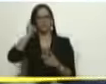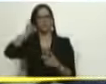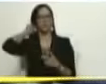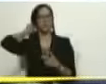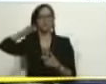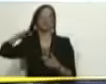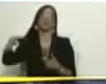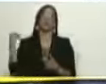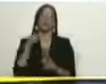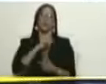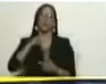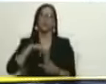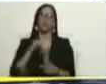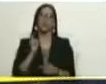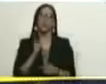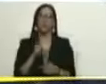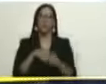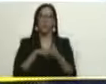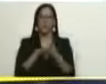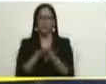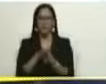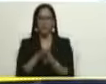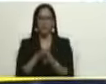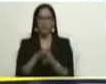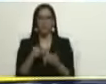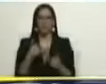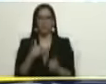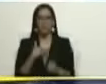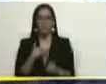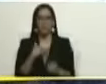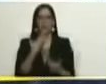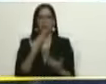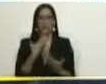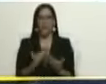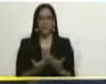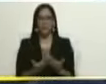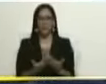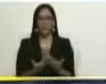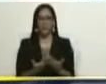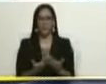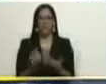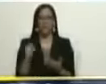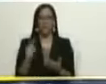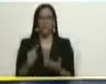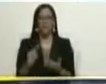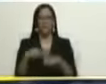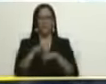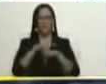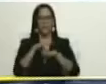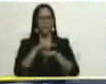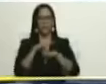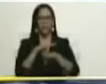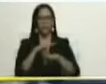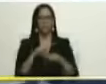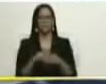nosotros debemos avanzar. Yo agradezco al primer ministro Hernán González,